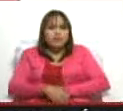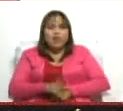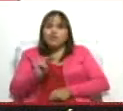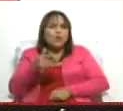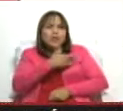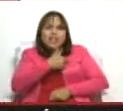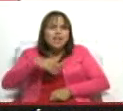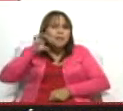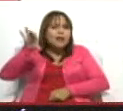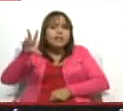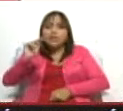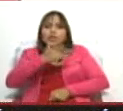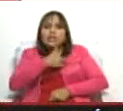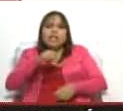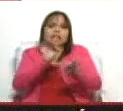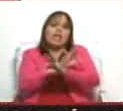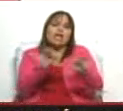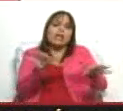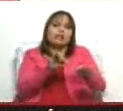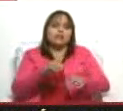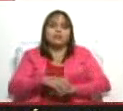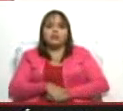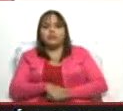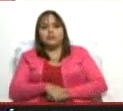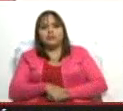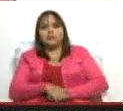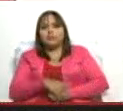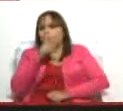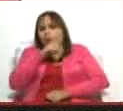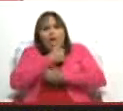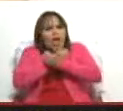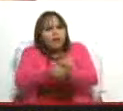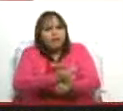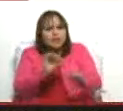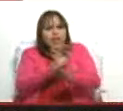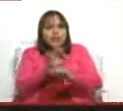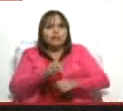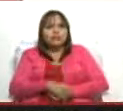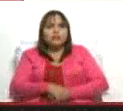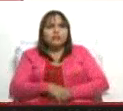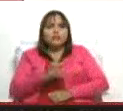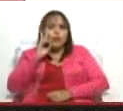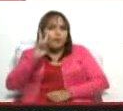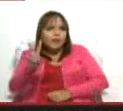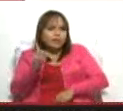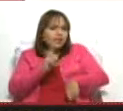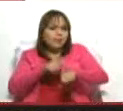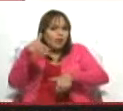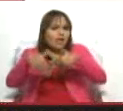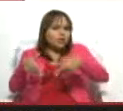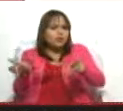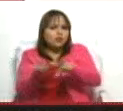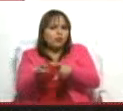nadie. No quiere a nadie. Esto lo ves, época electoral es así.